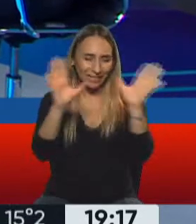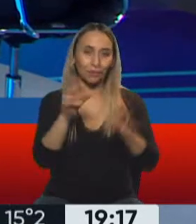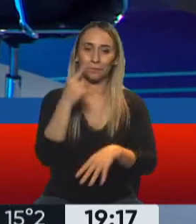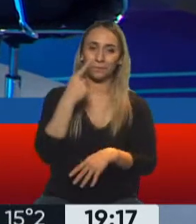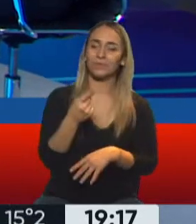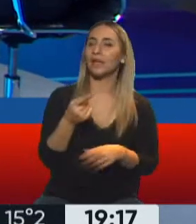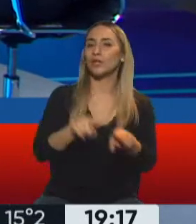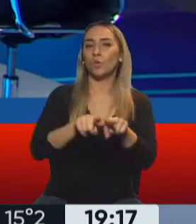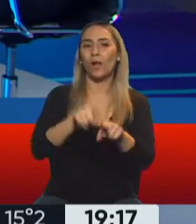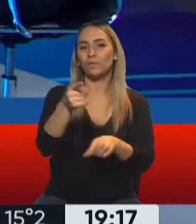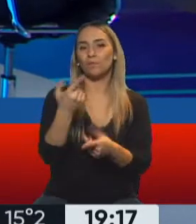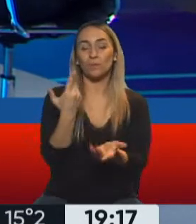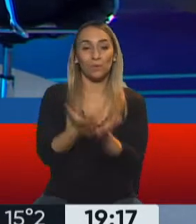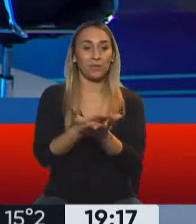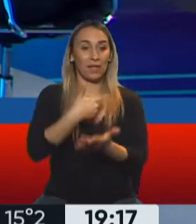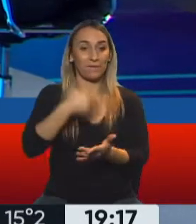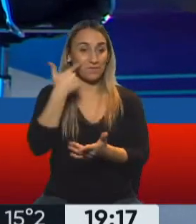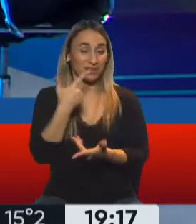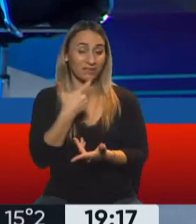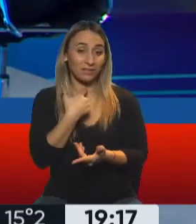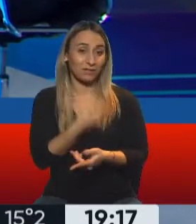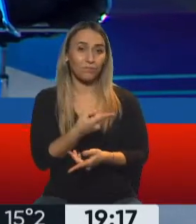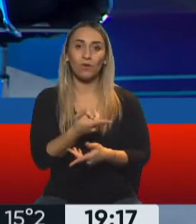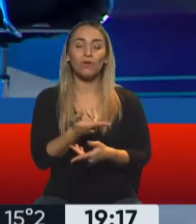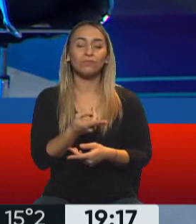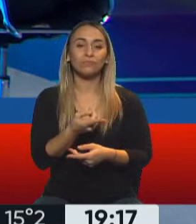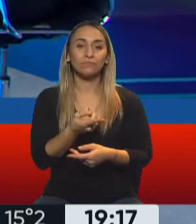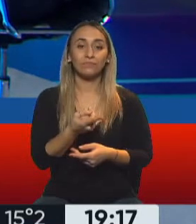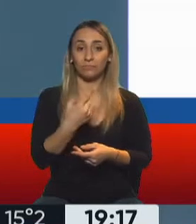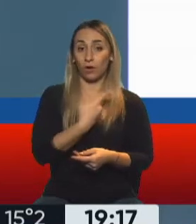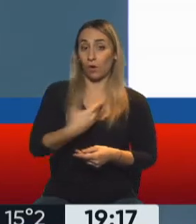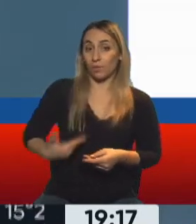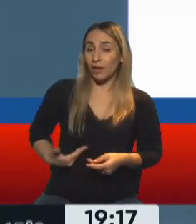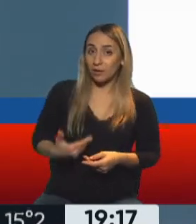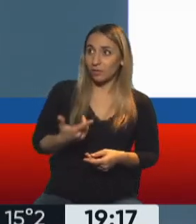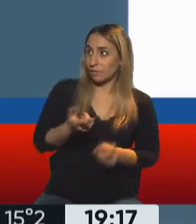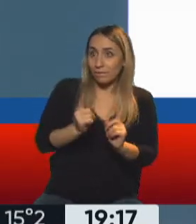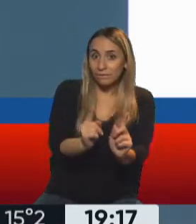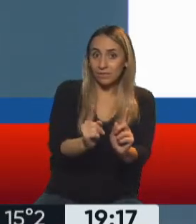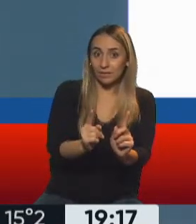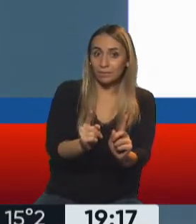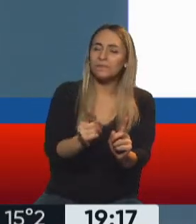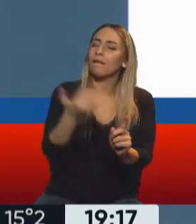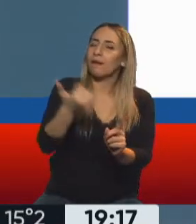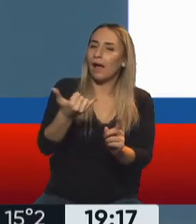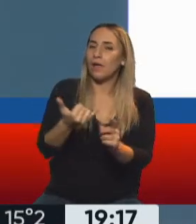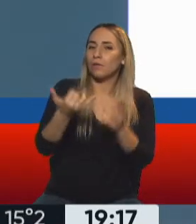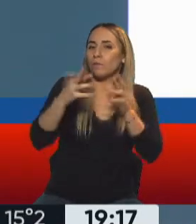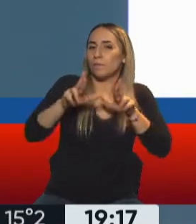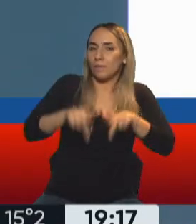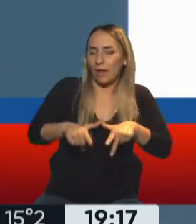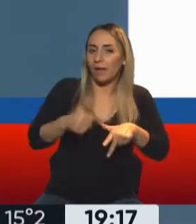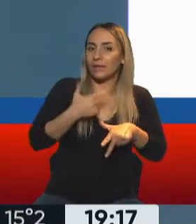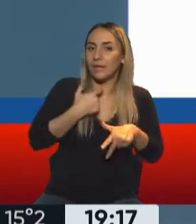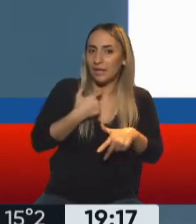un poco eso el planteo del Fondo Monetario Internacional, algo que, desde el gobierno se viene manteniendo. Hay un proceso justamente de